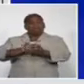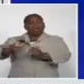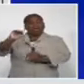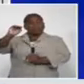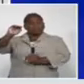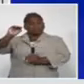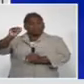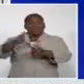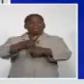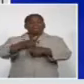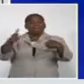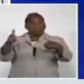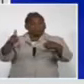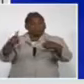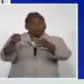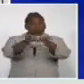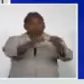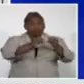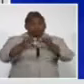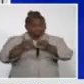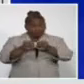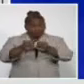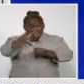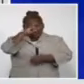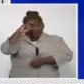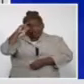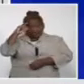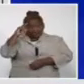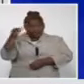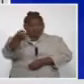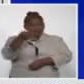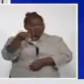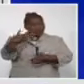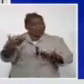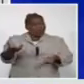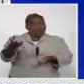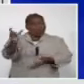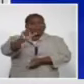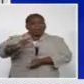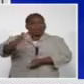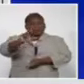Espíritu en Cabaiguán, con una tasa de